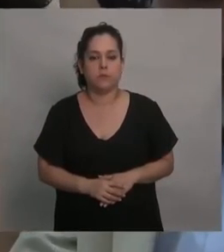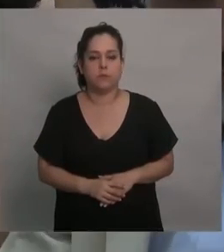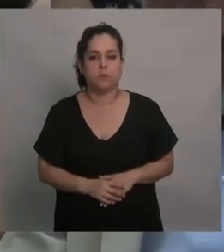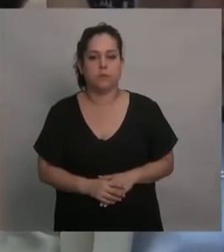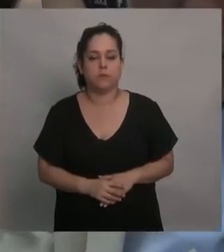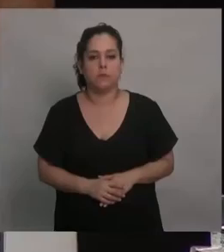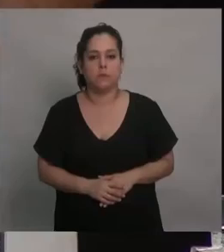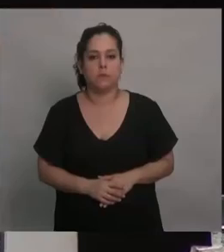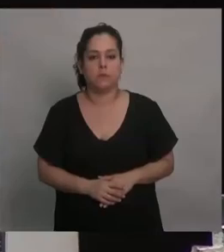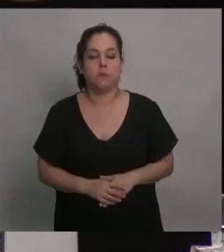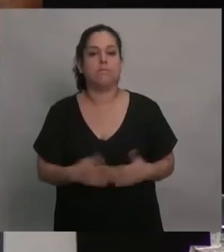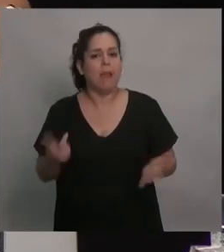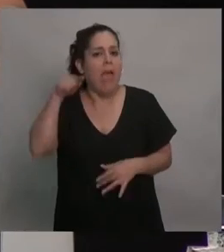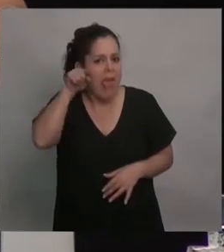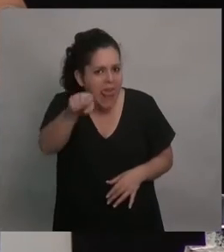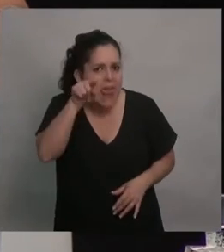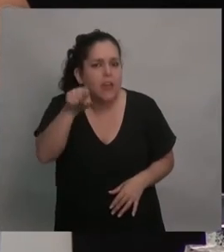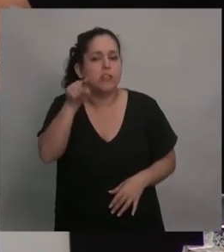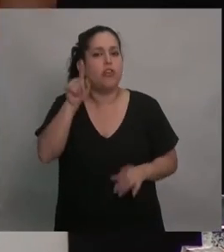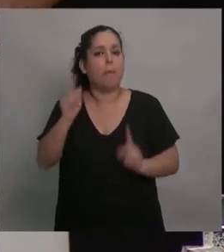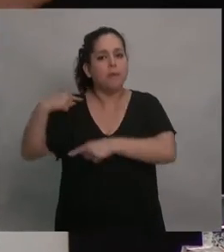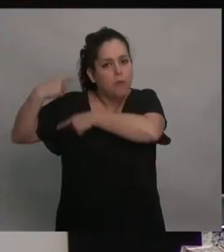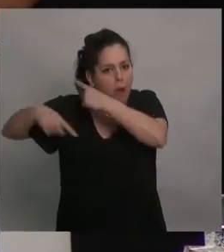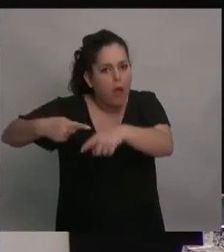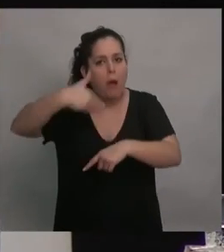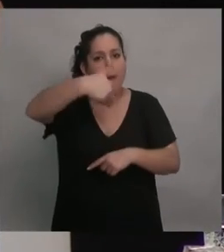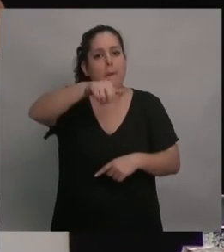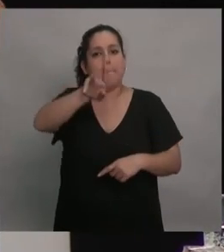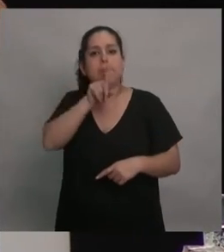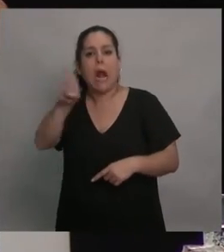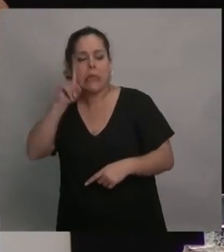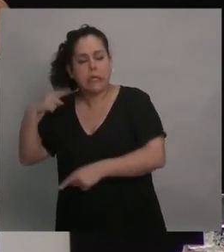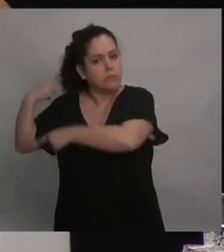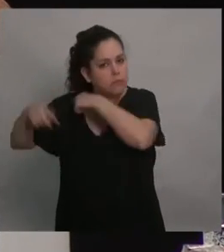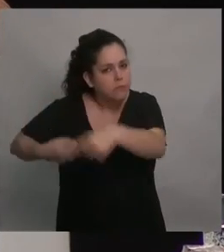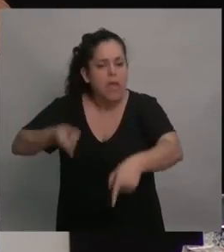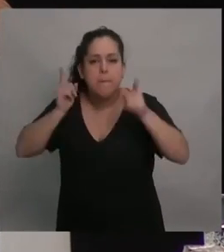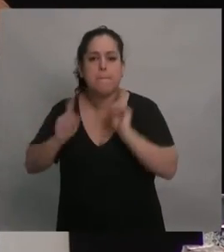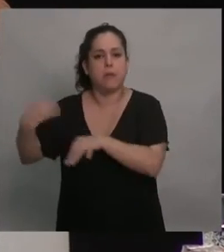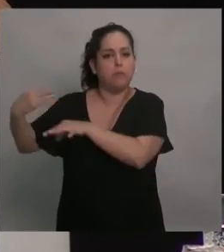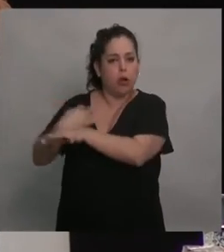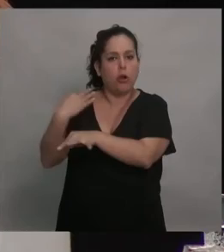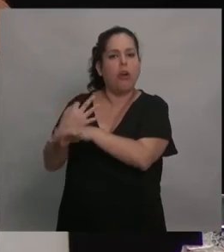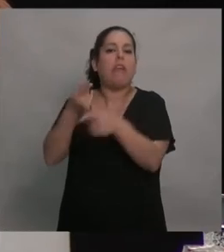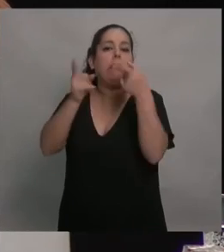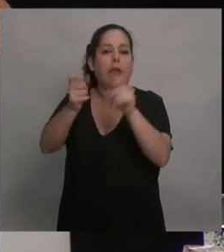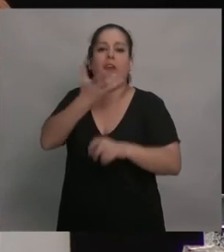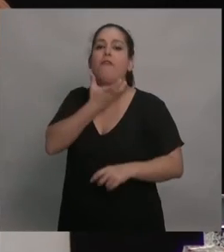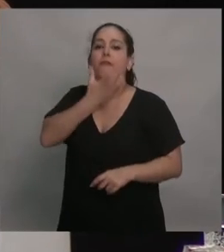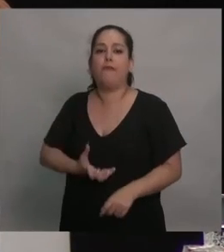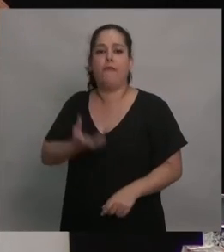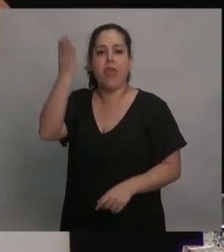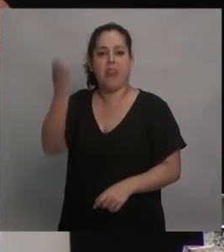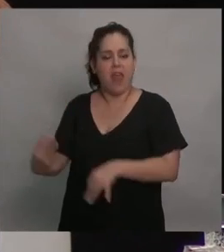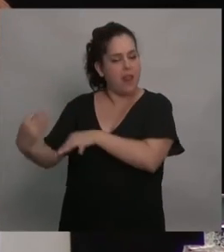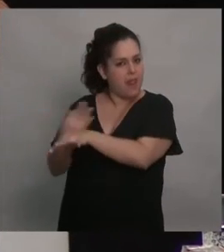Y eso nos viene de Martí. Eso también nos lo enseñó Fidel Castro,